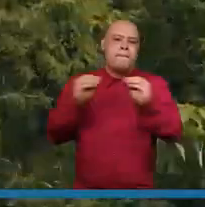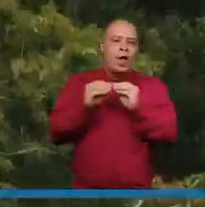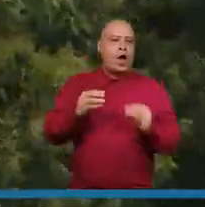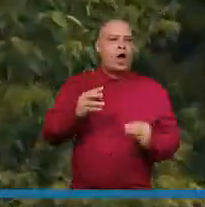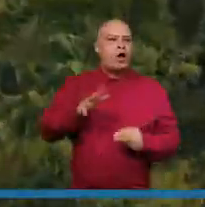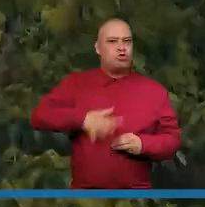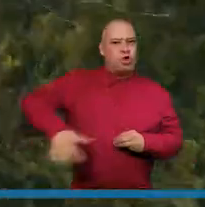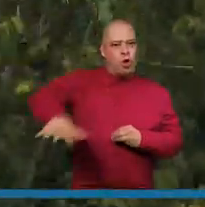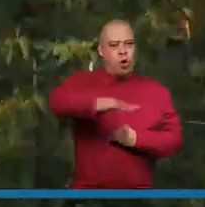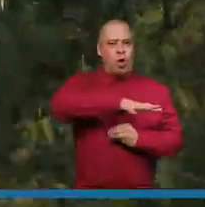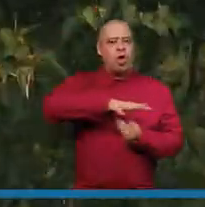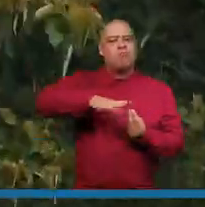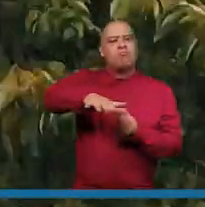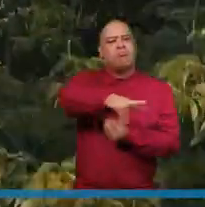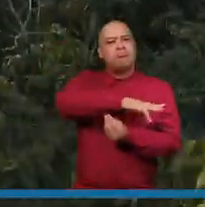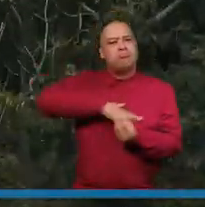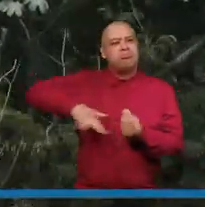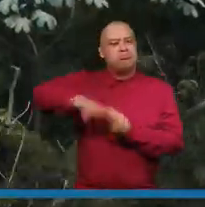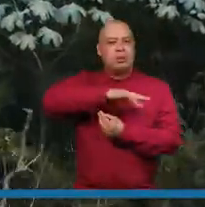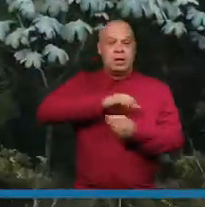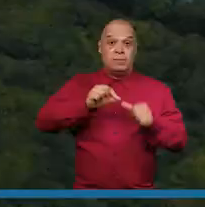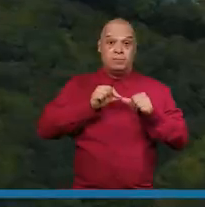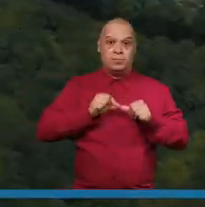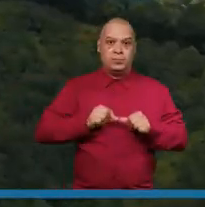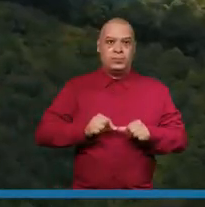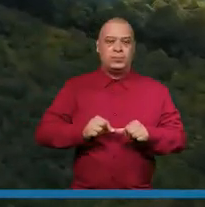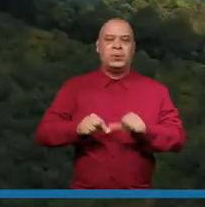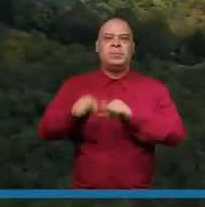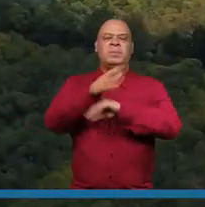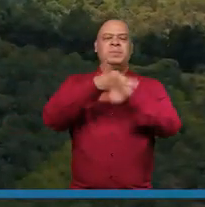términos ambientales de cara a la sostenibilidad.